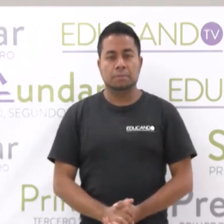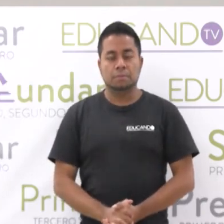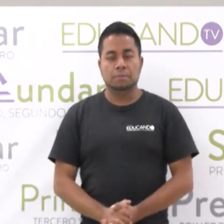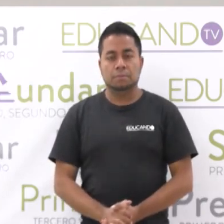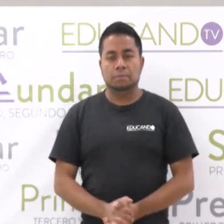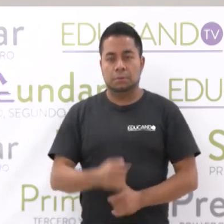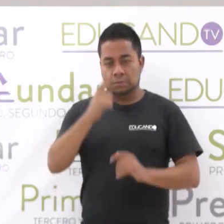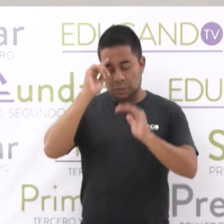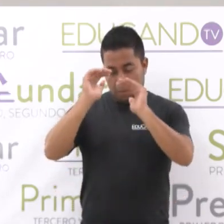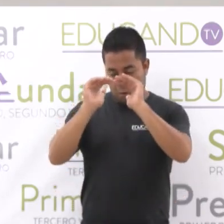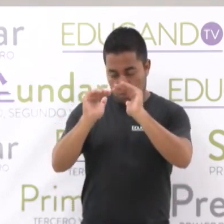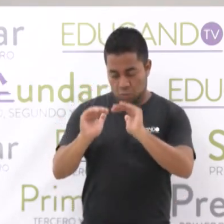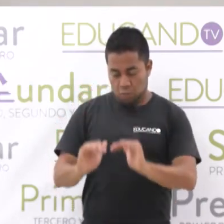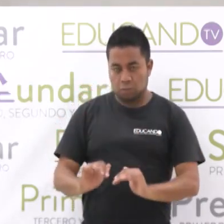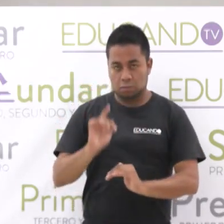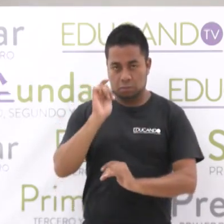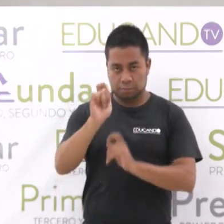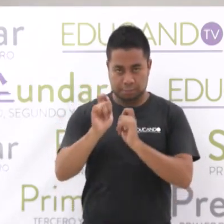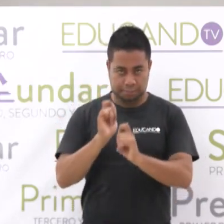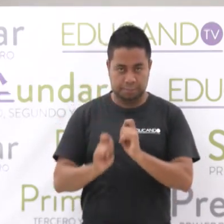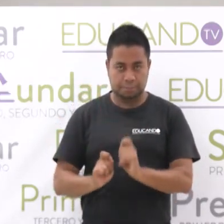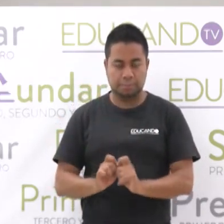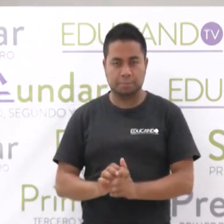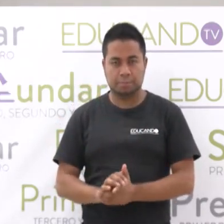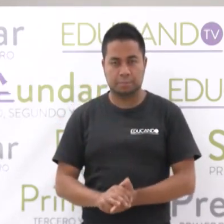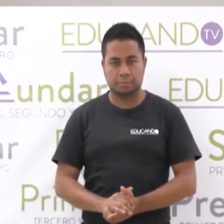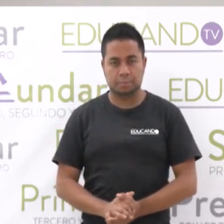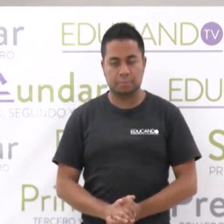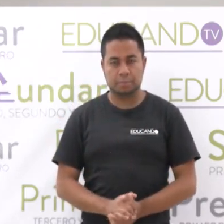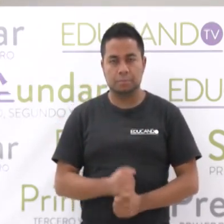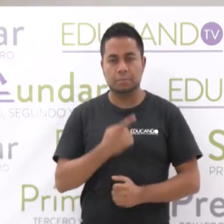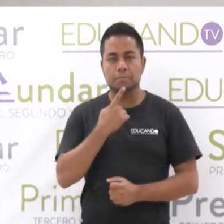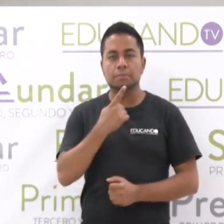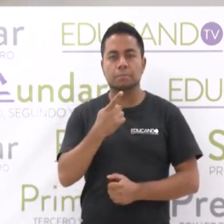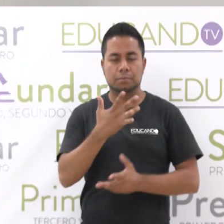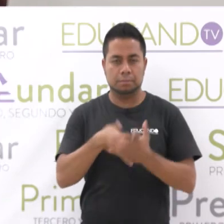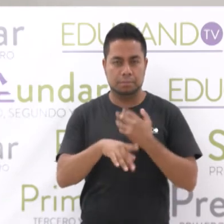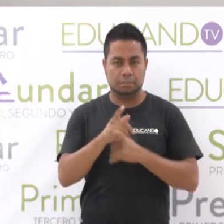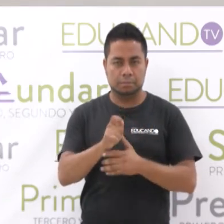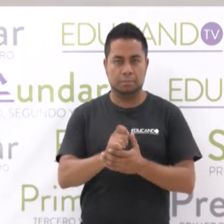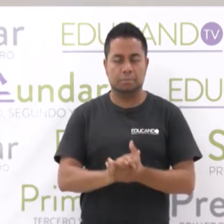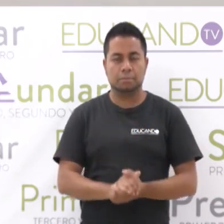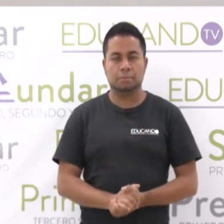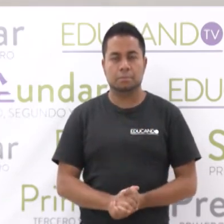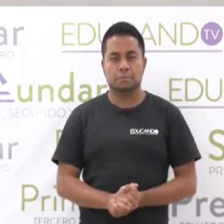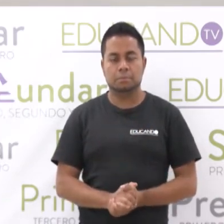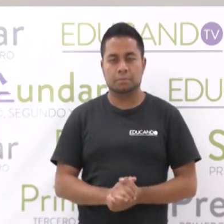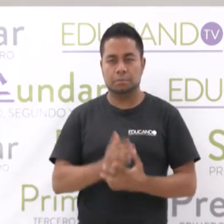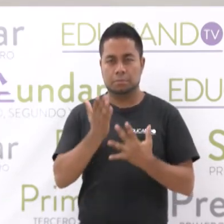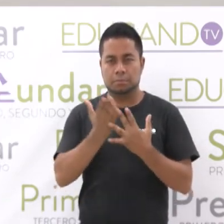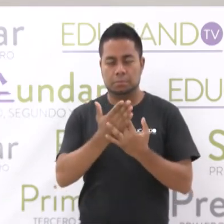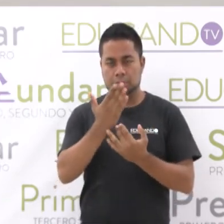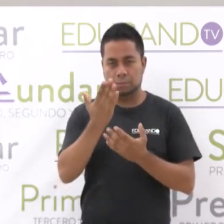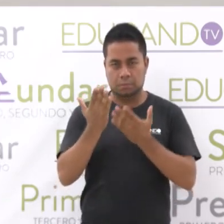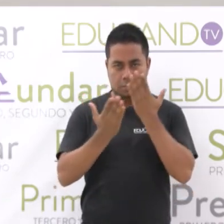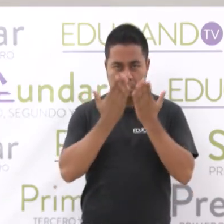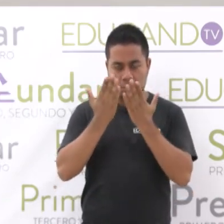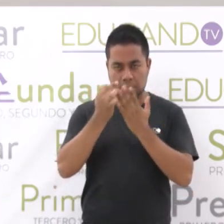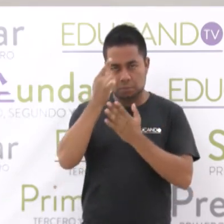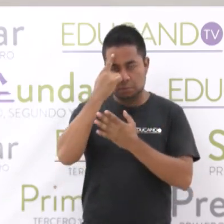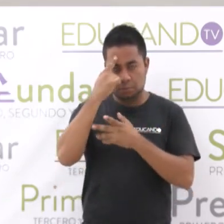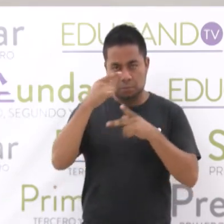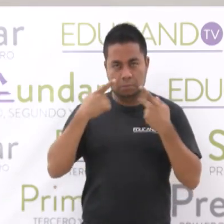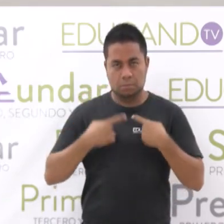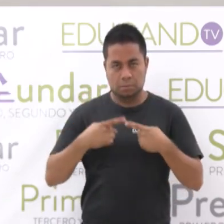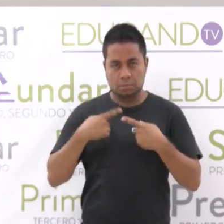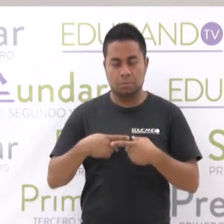para abajo, dice, promedio de escolaridad de la población